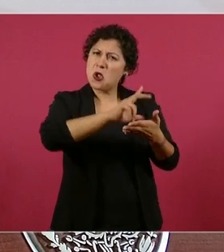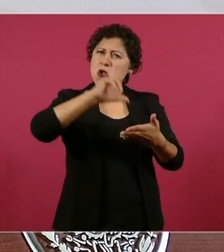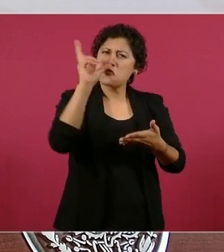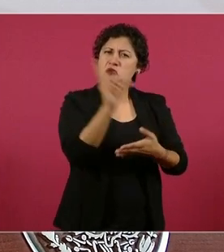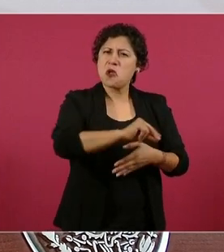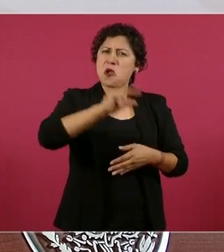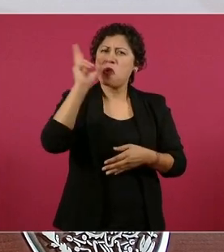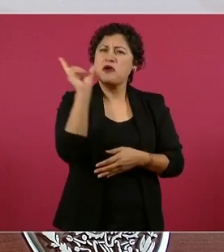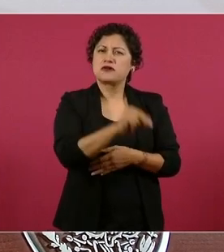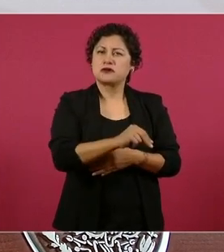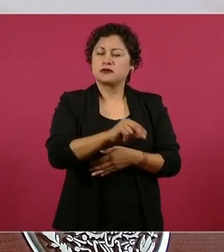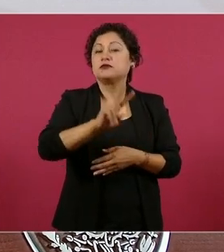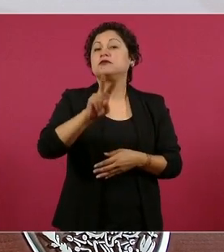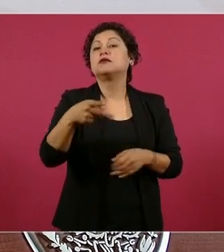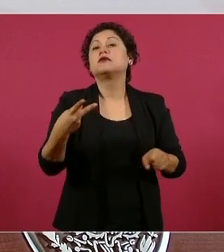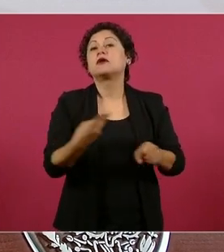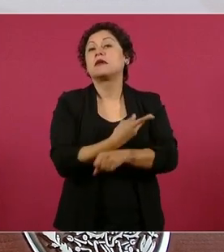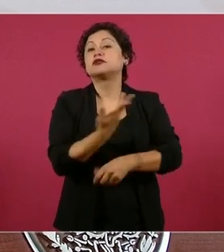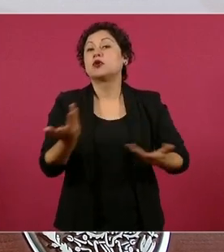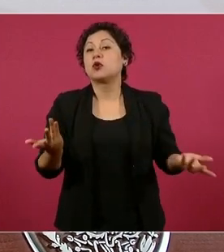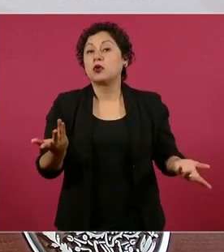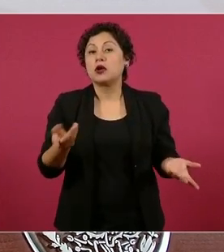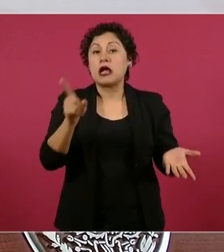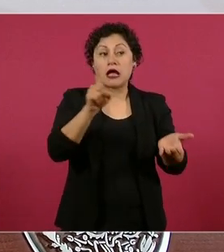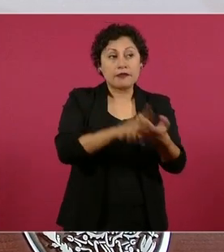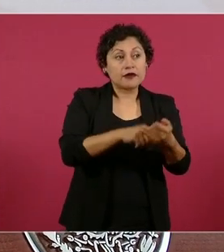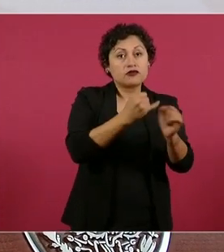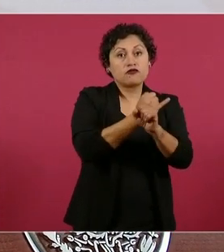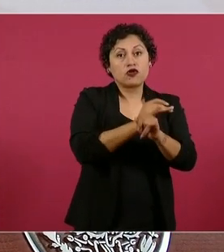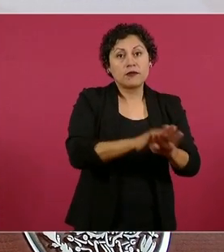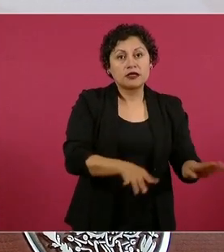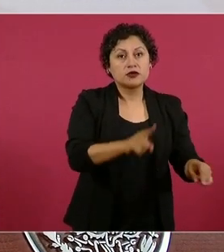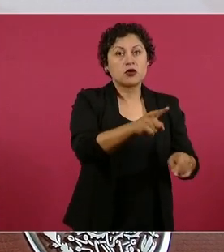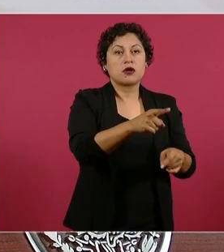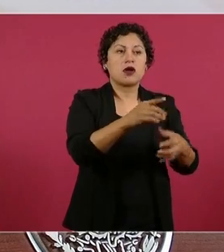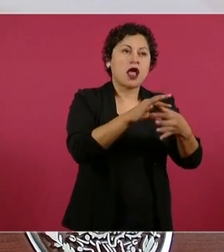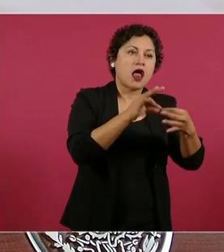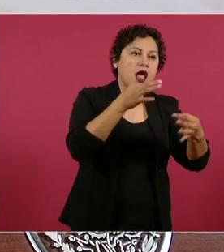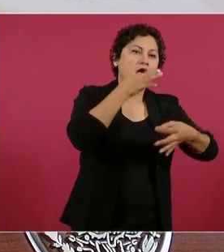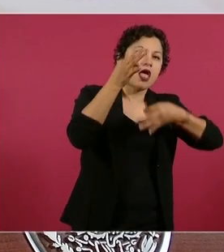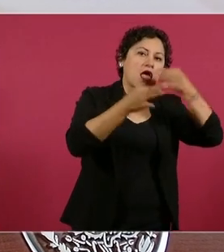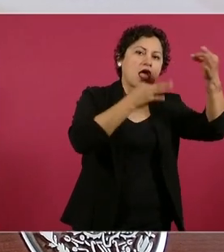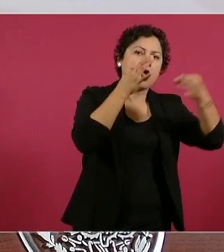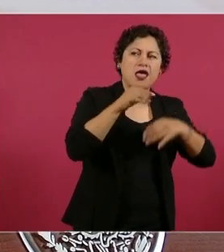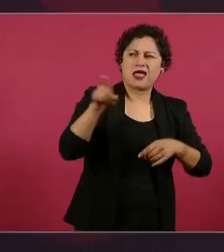desataron toda una campaña acusando a los maestros de flojos,